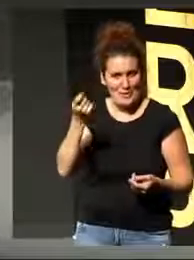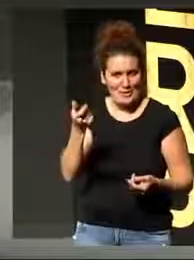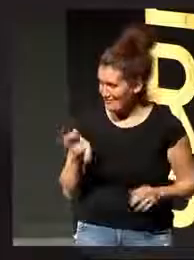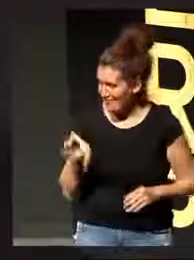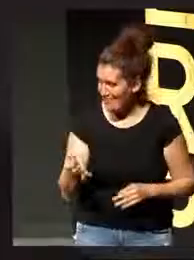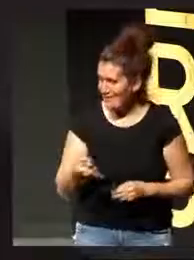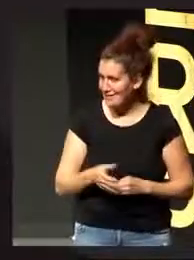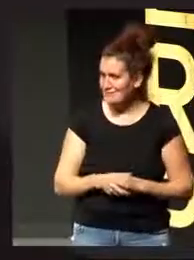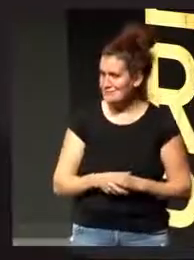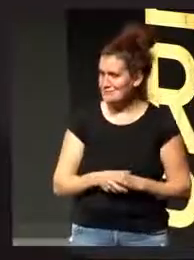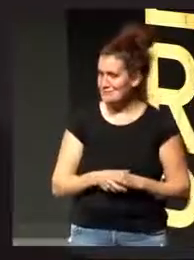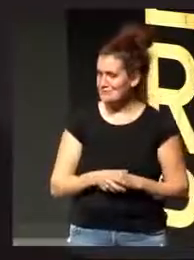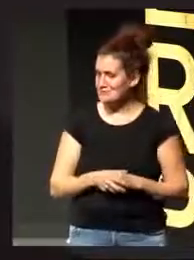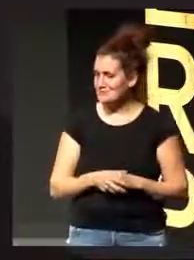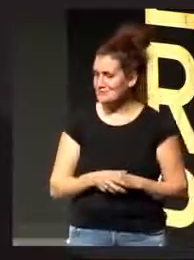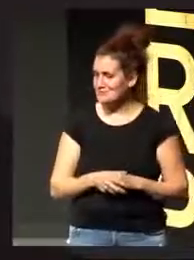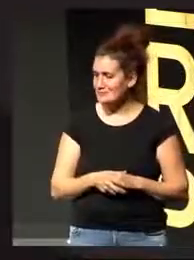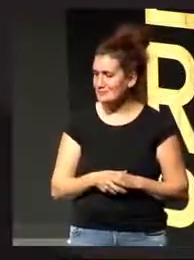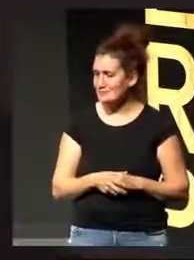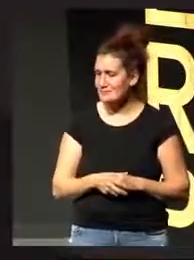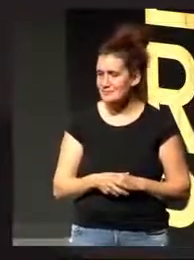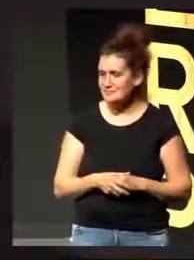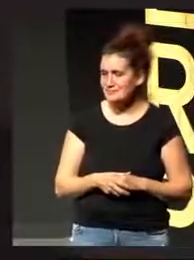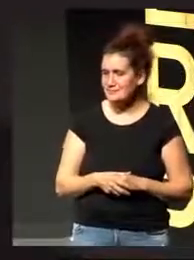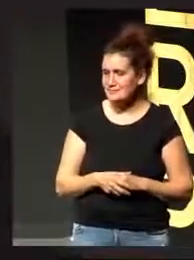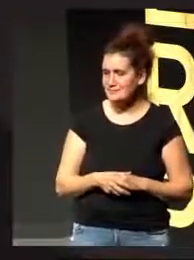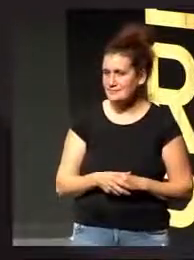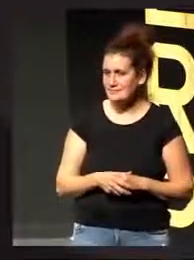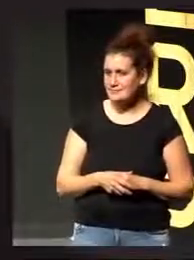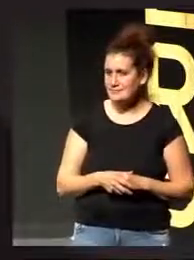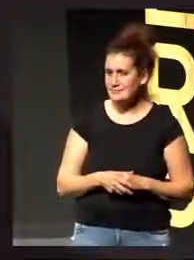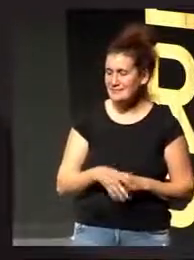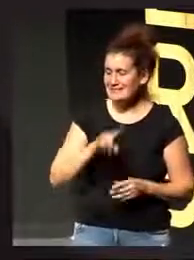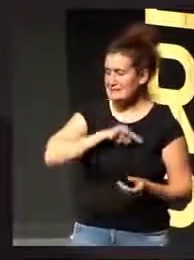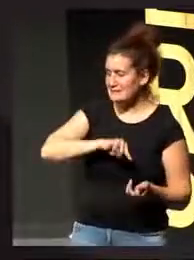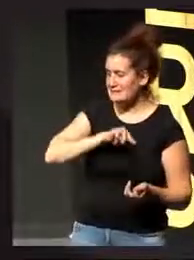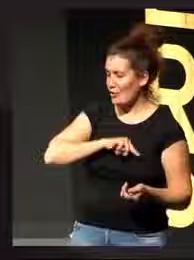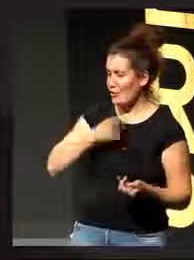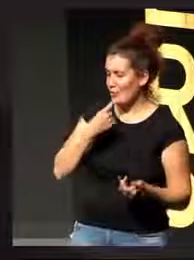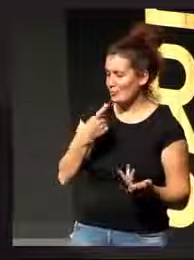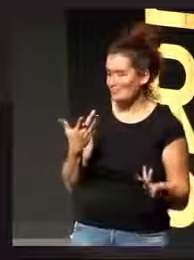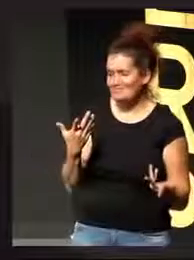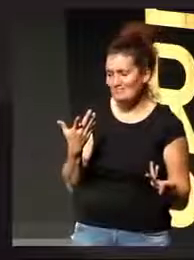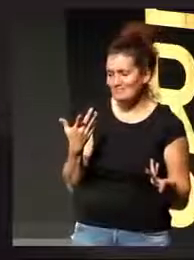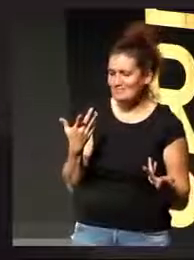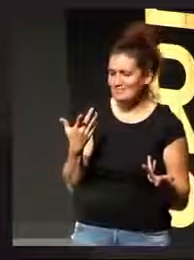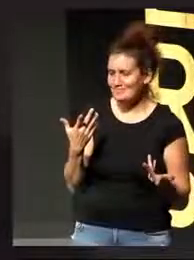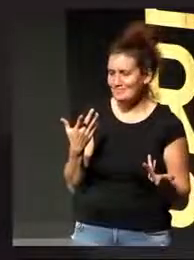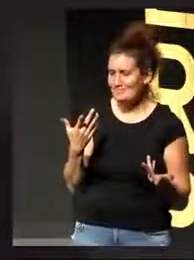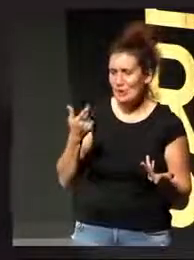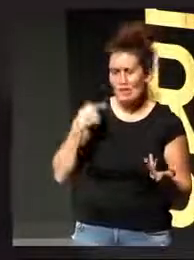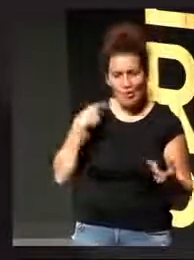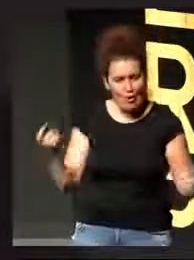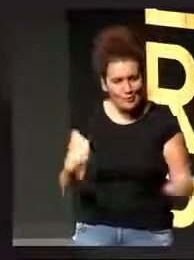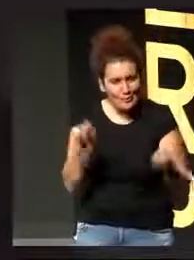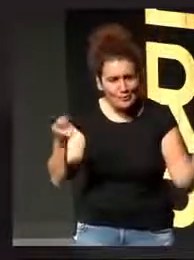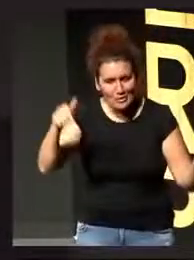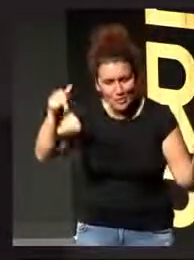bonito. Ya te digo, es una sensación de decir, joder, he promovido esto, ¿no?